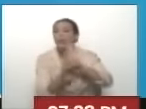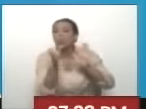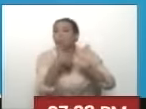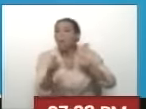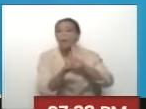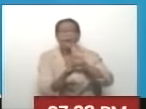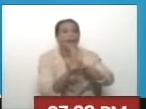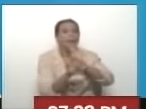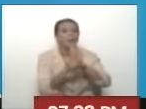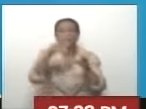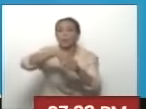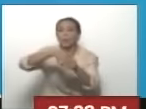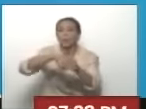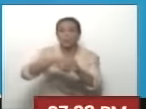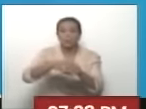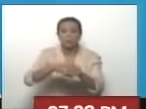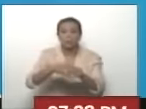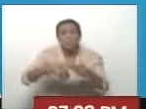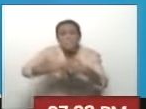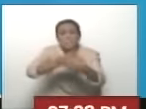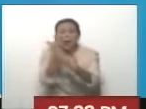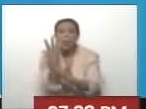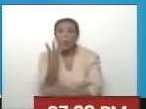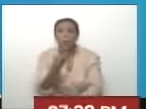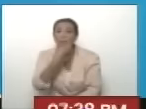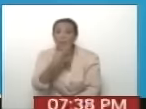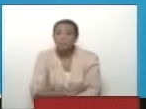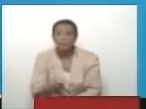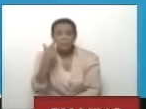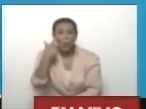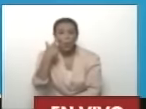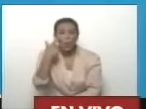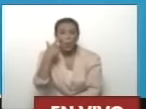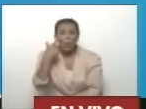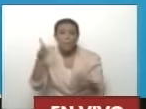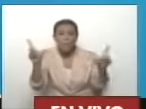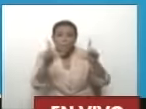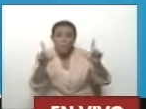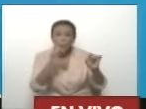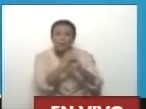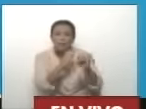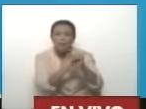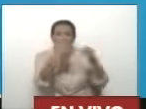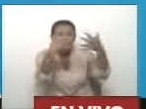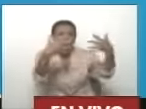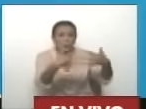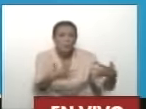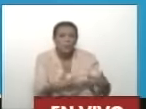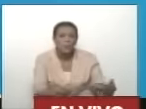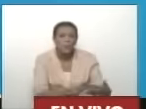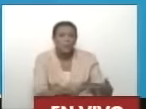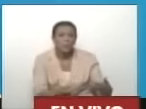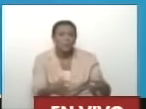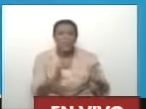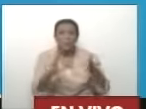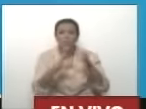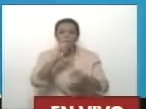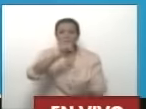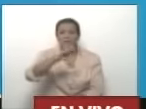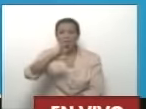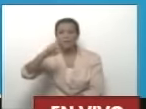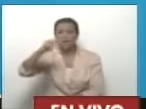vinculante. Era la madrugada del 4 de diciembre y yo lo vi en todos los cables de noticias. Agencia EFE, CNN en